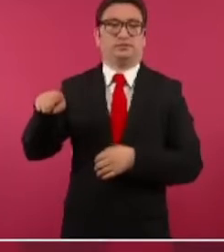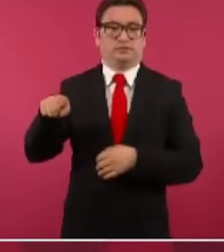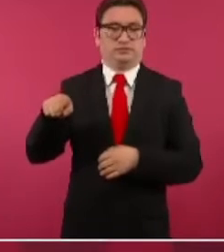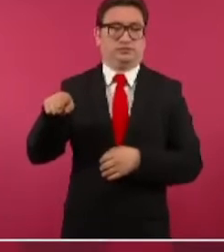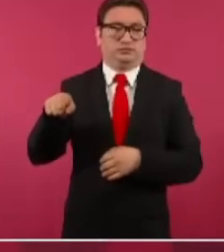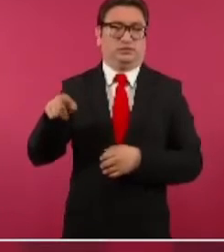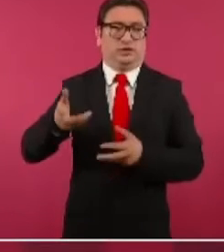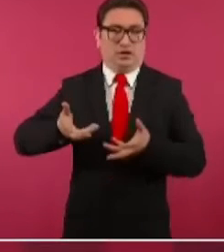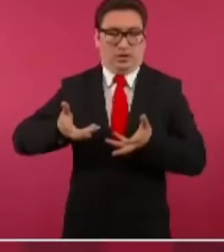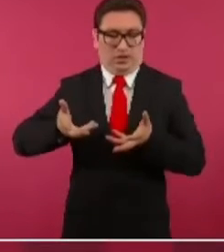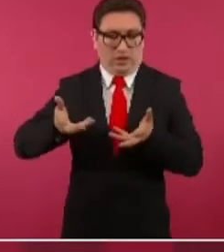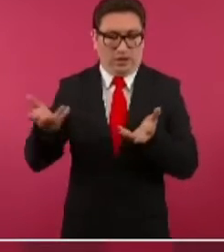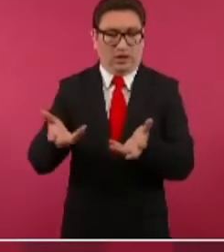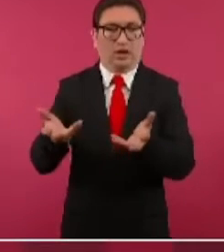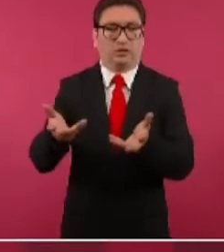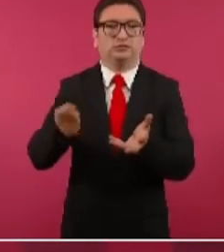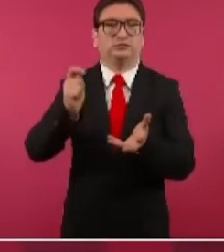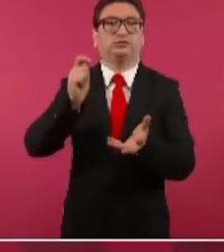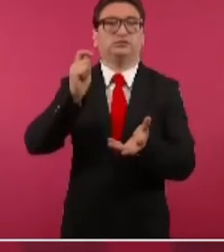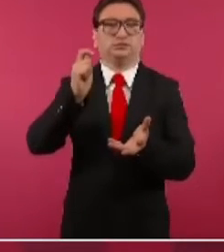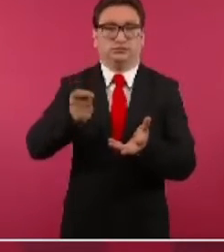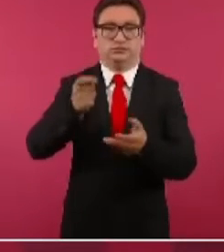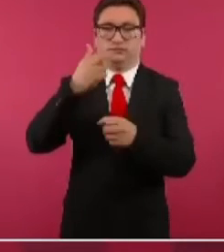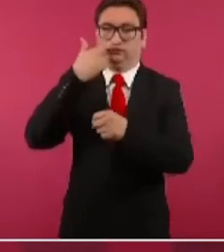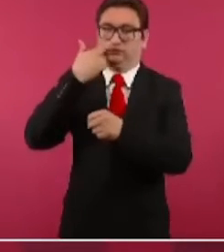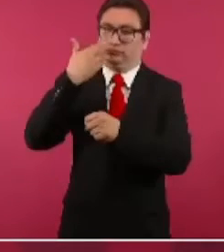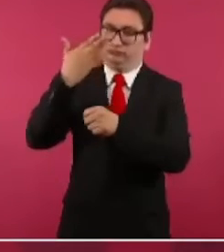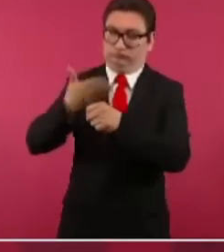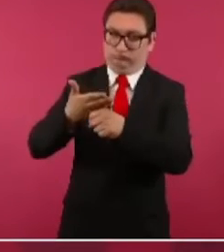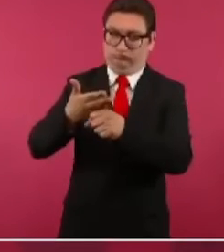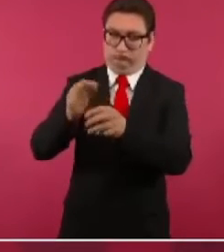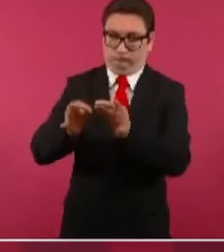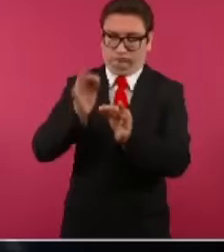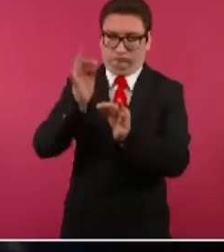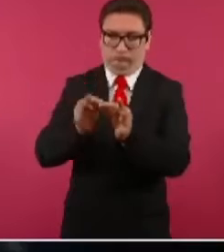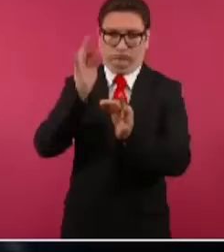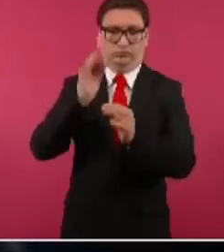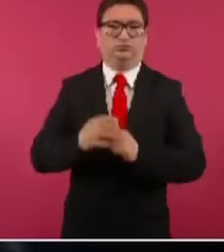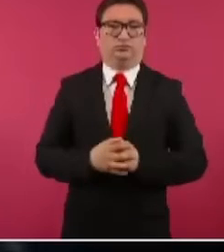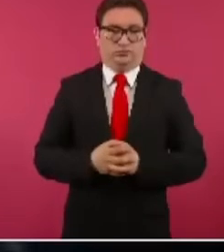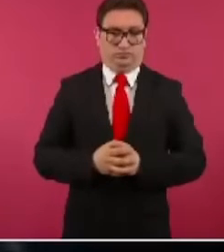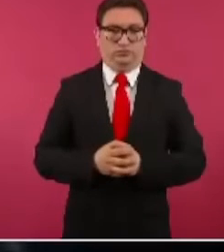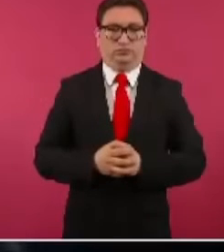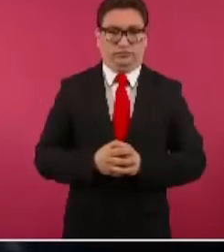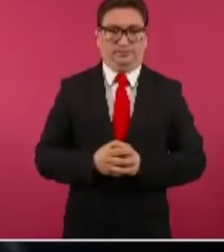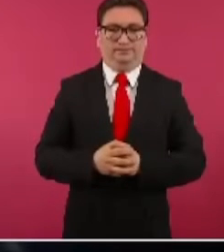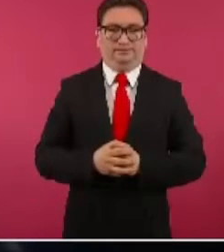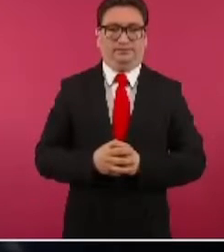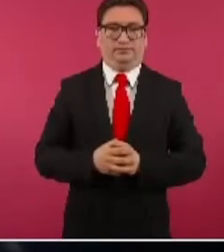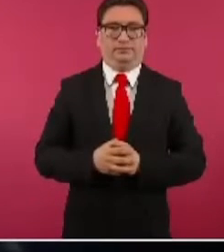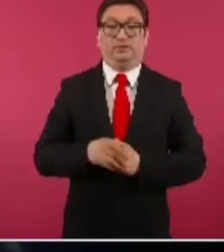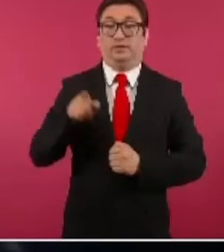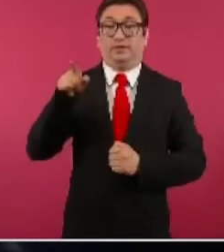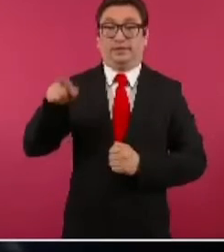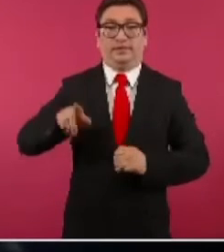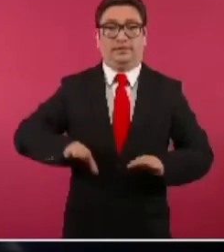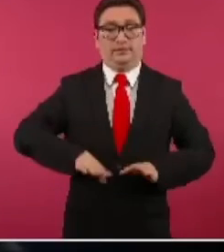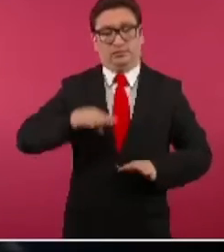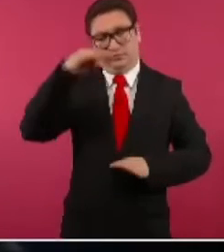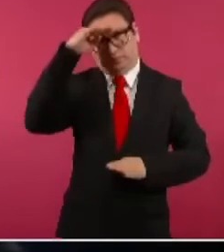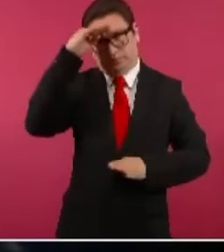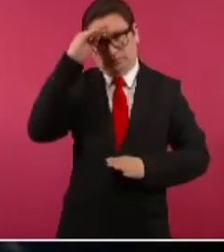actuar con responsabilidad, con dimensión cívica y social,